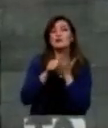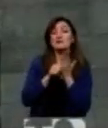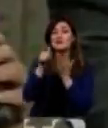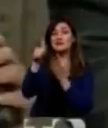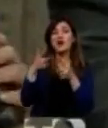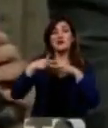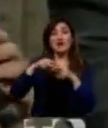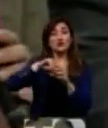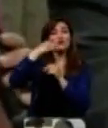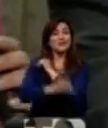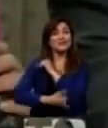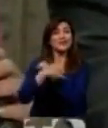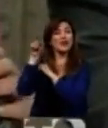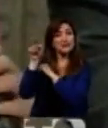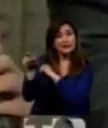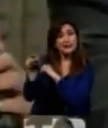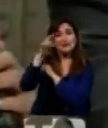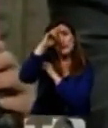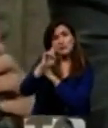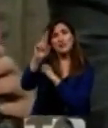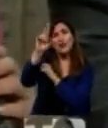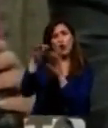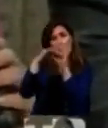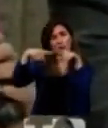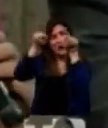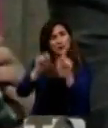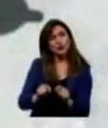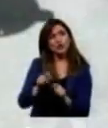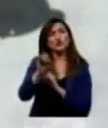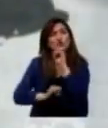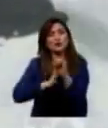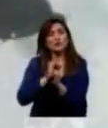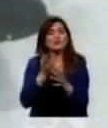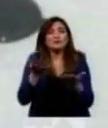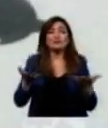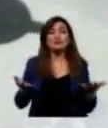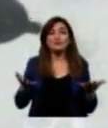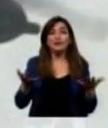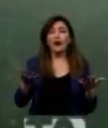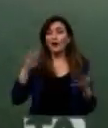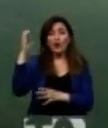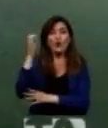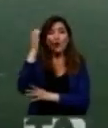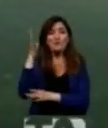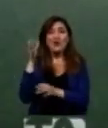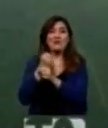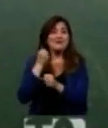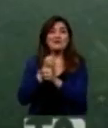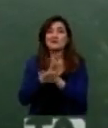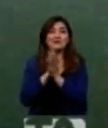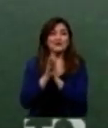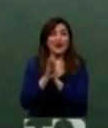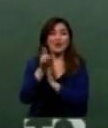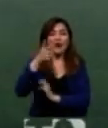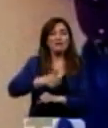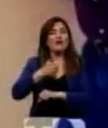Relaciones Exteriores, María Fernanda Espinosa, hacer respetar los convenios internacionales. Pero no solo vemos a una Colombia que no hace lo que le corresponde, también